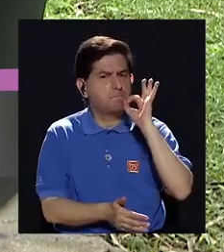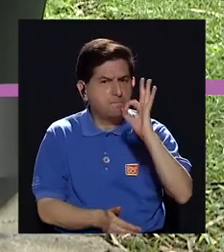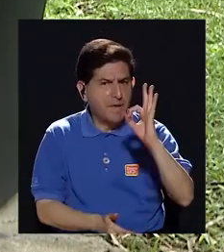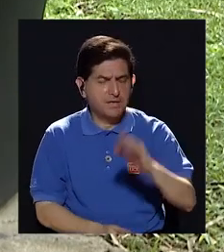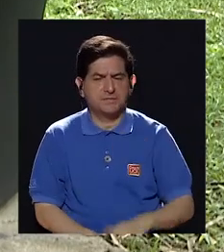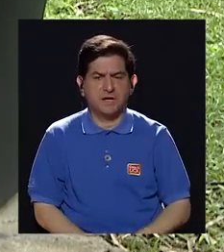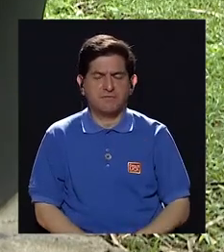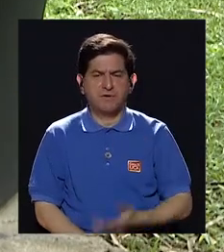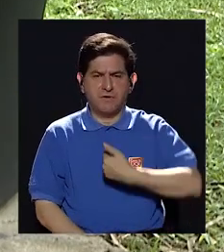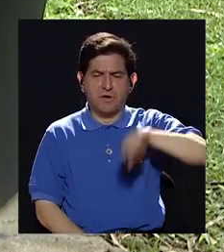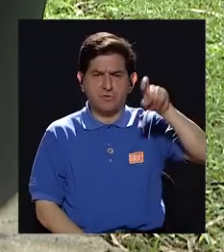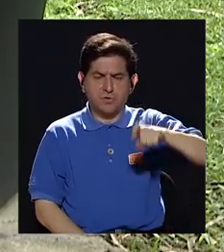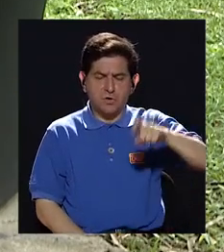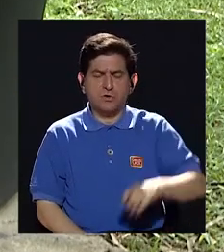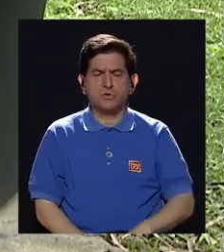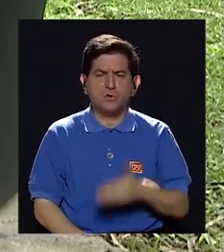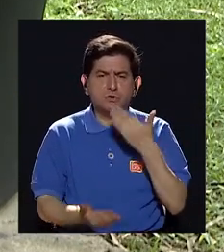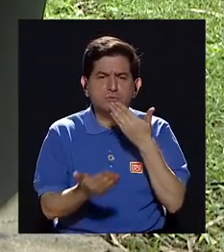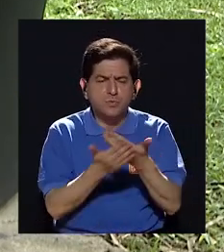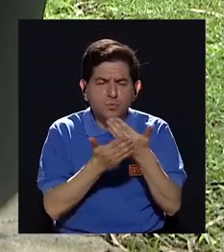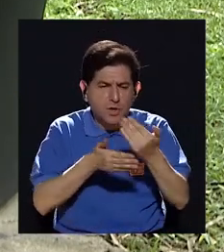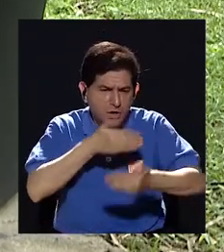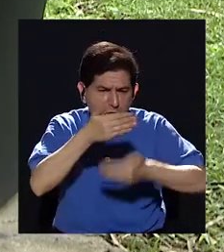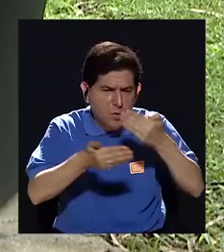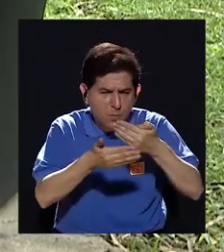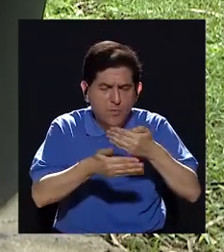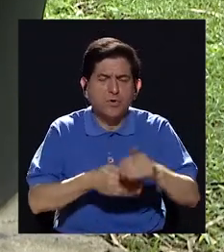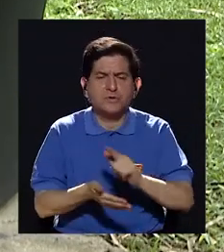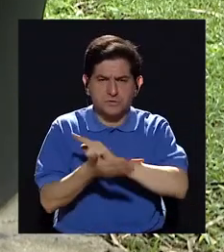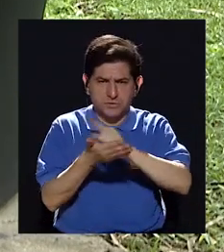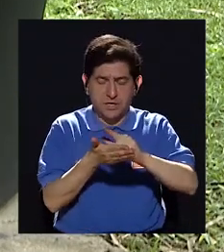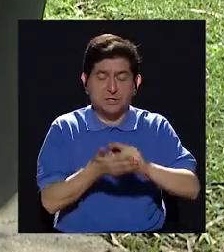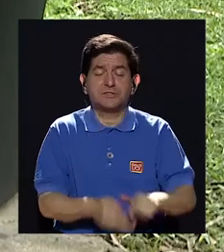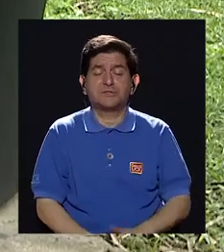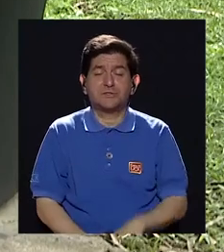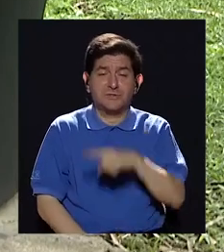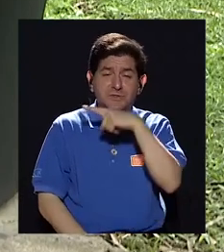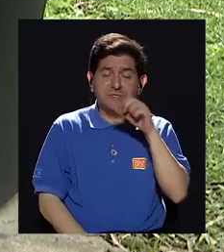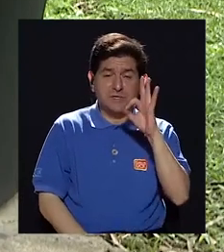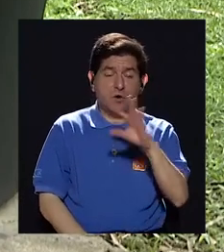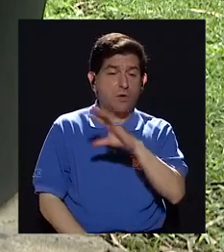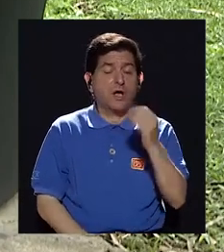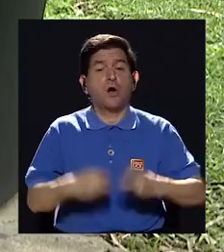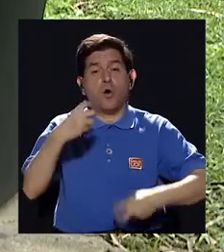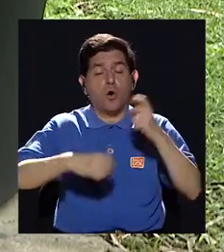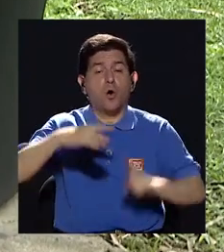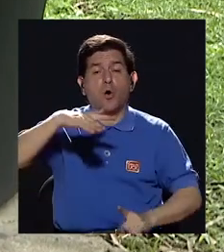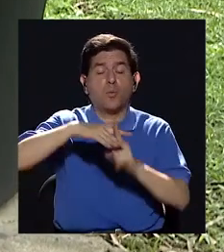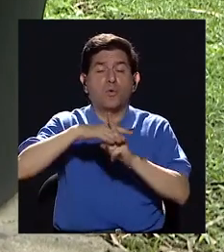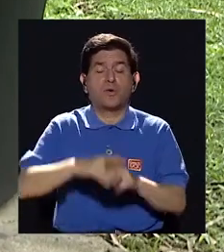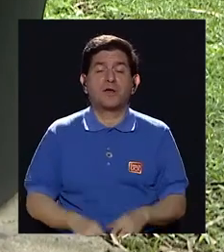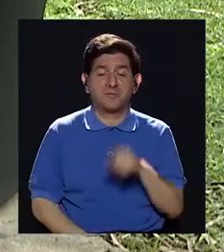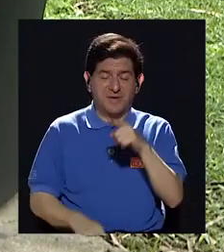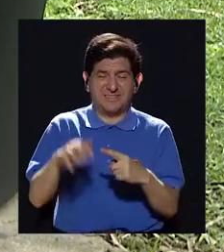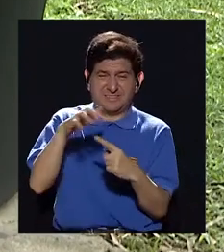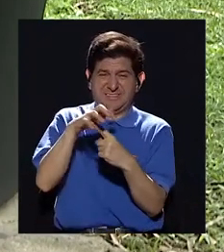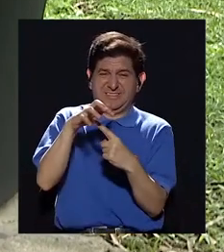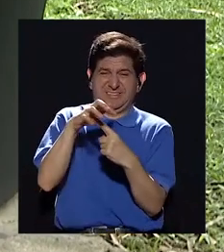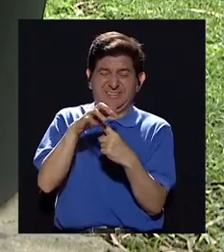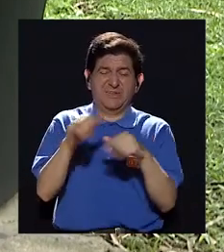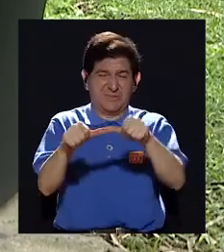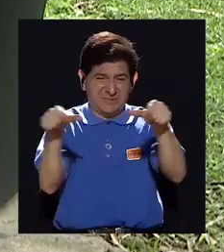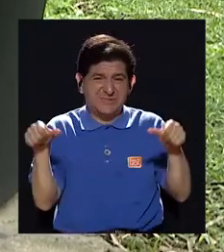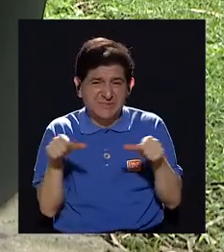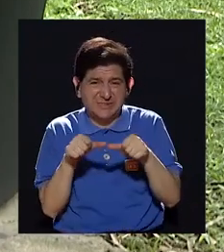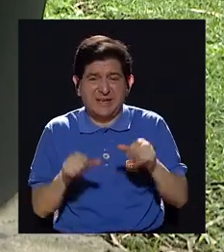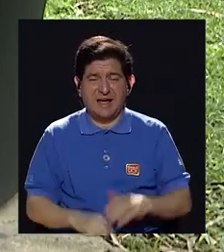no tenemos una buena higiene de esa zona y secarlo muy bien, pues vamos a tener problemas de hongos en